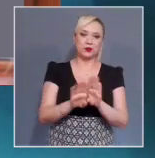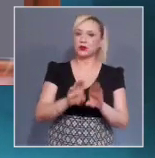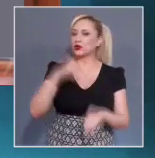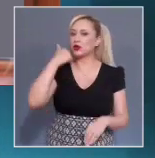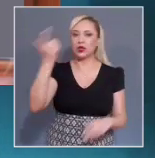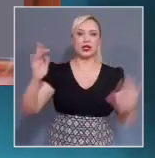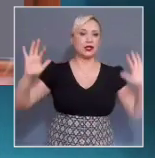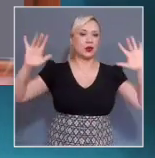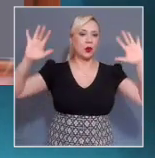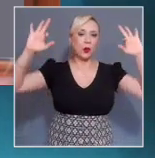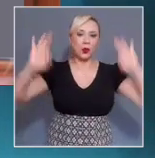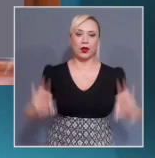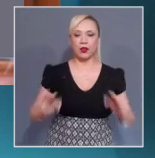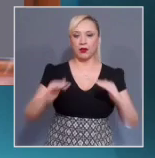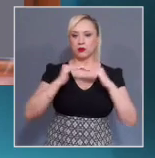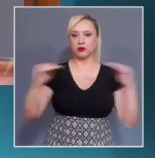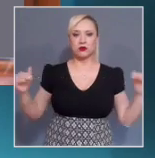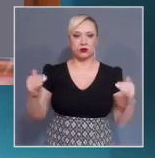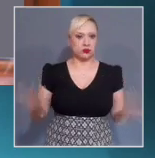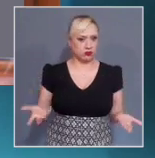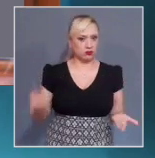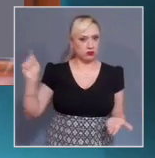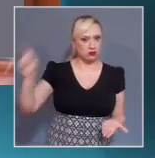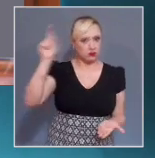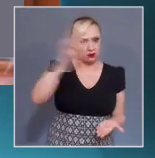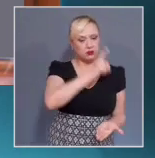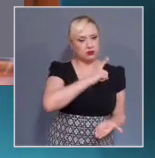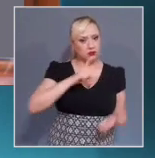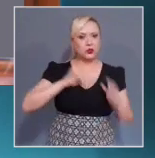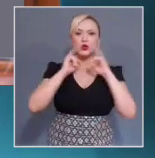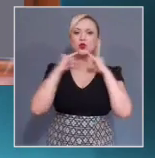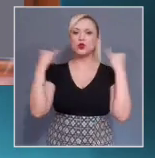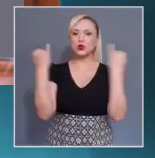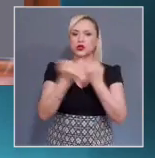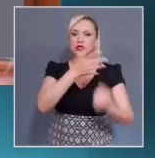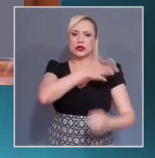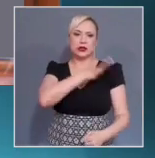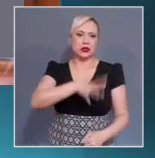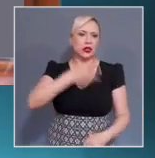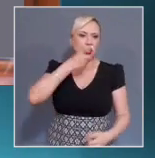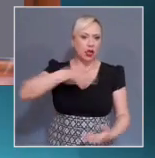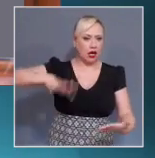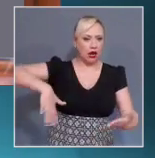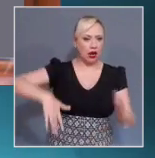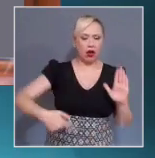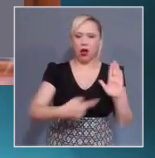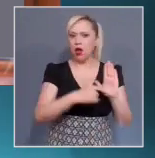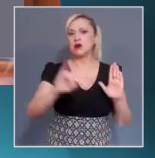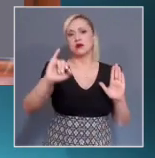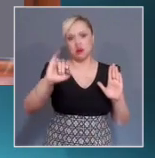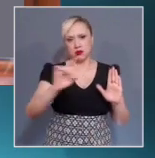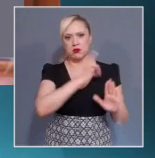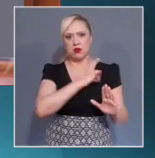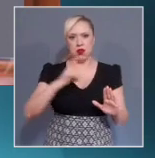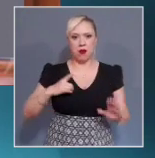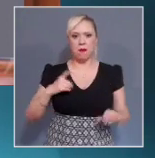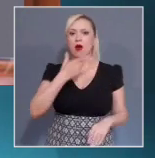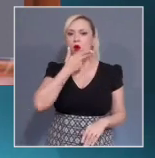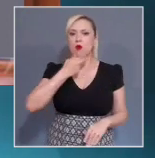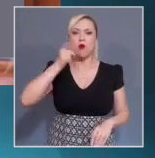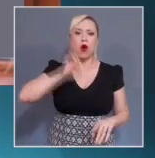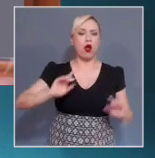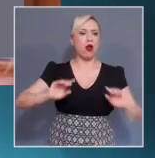órganos ejecutivos, sea en la Junta General Ejecutiva y sea el conjunto de órganos